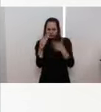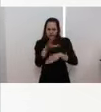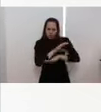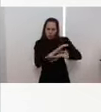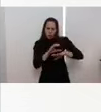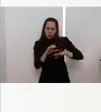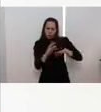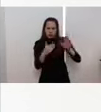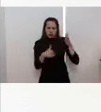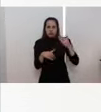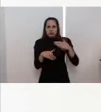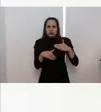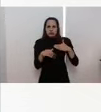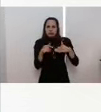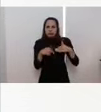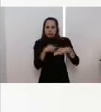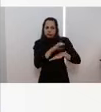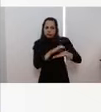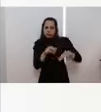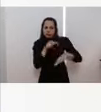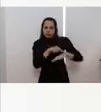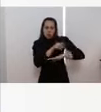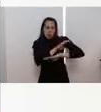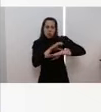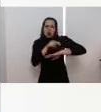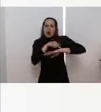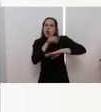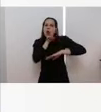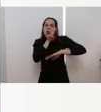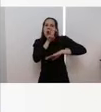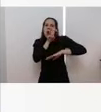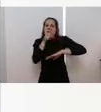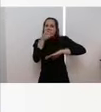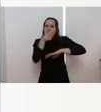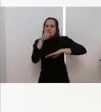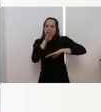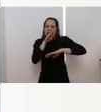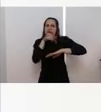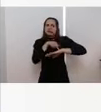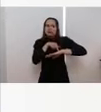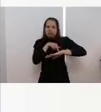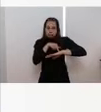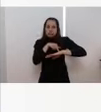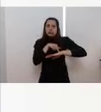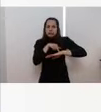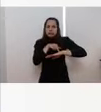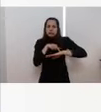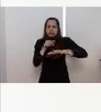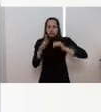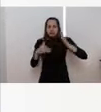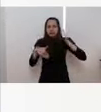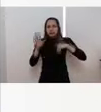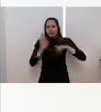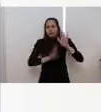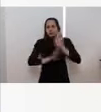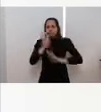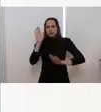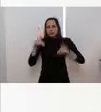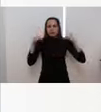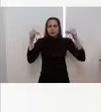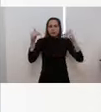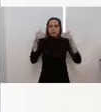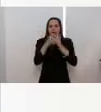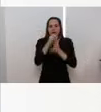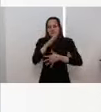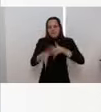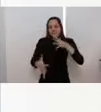son 88 gigas de memoria ram que tiene nuestros computadores los más avanzados a la fecha pasamos de tener mil puntos